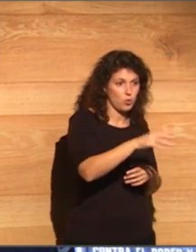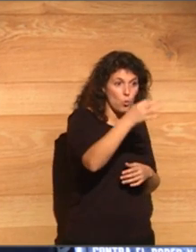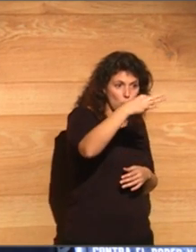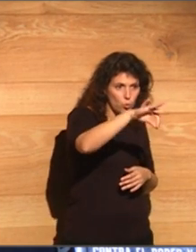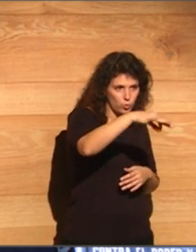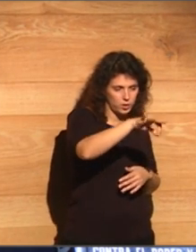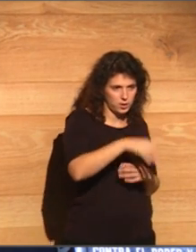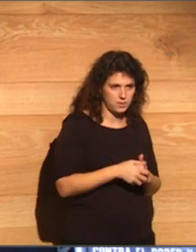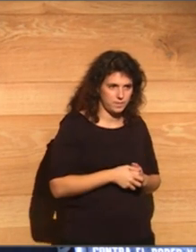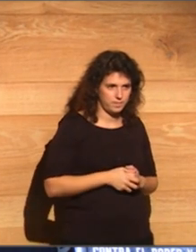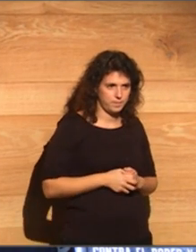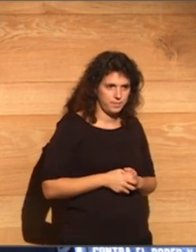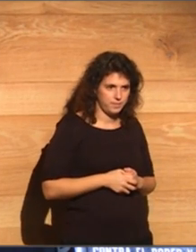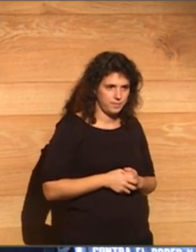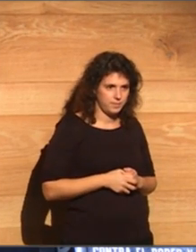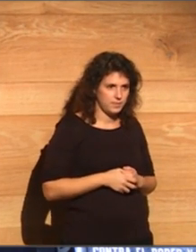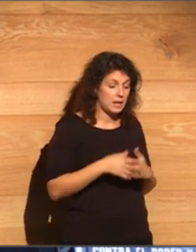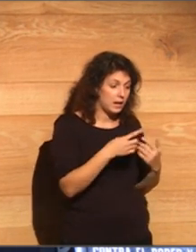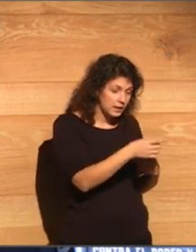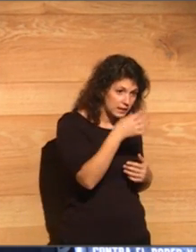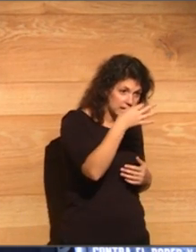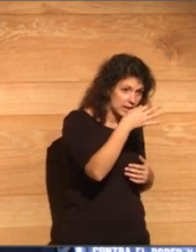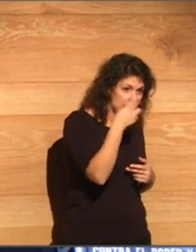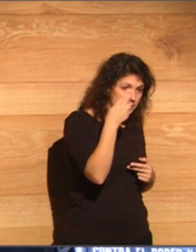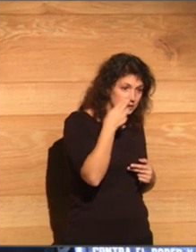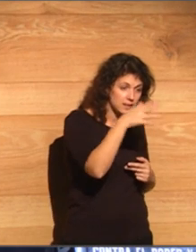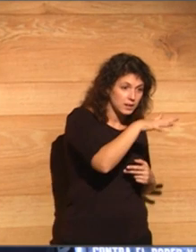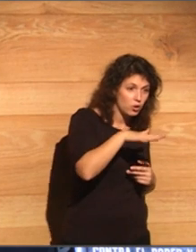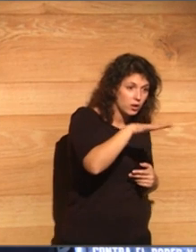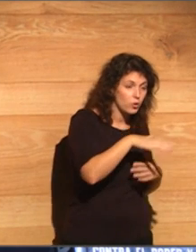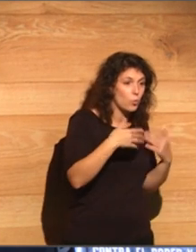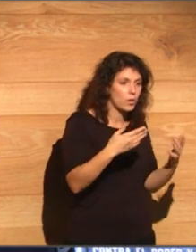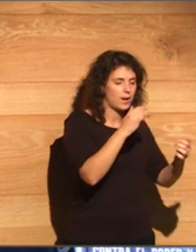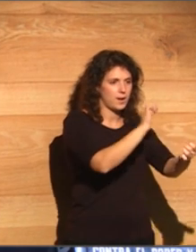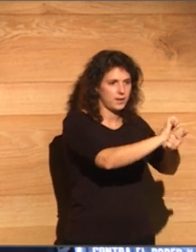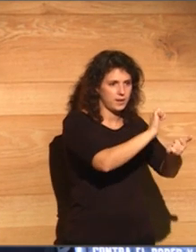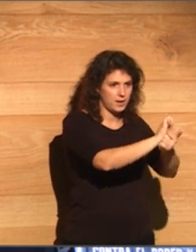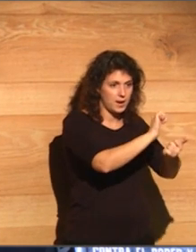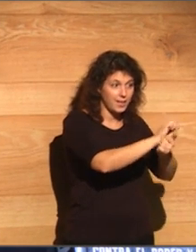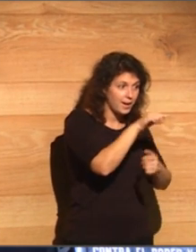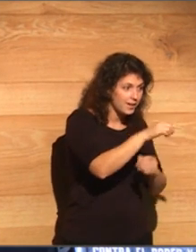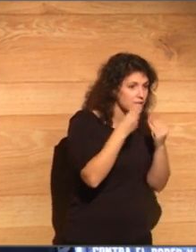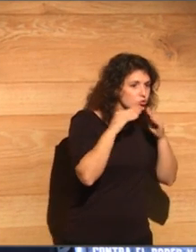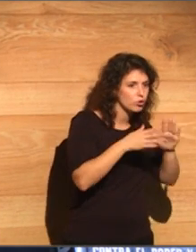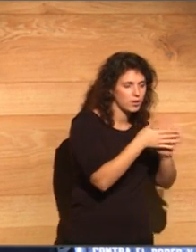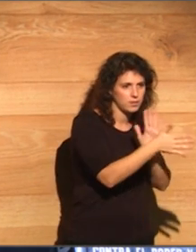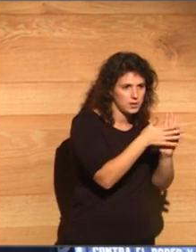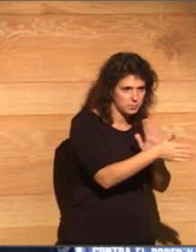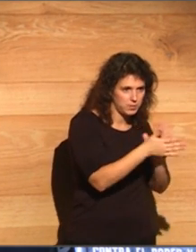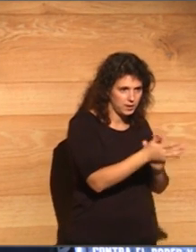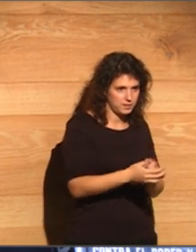en una única localización. Y le pareció interesante que esa localización podría ser la cárcel y que deriva la historia. Ya no